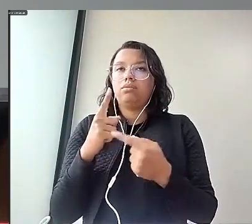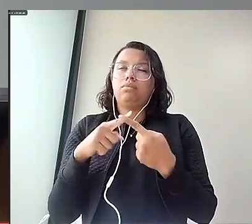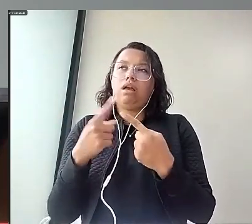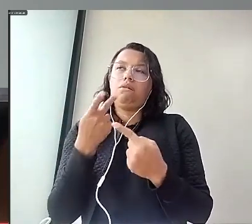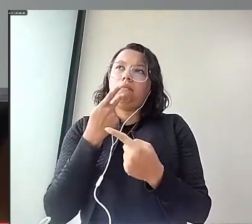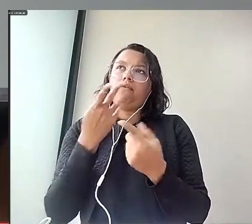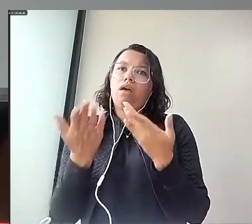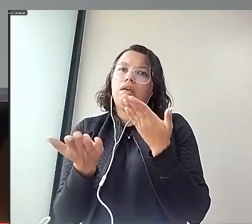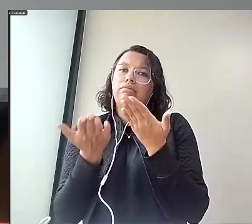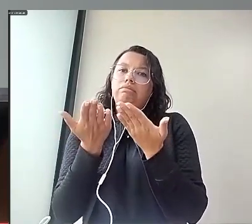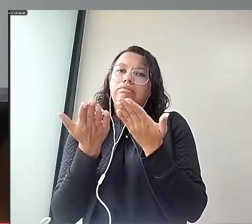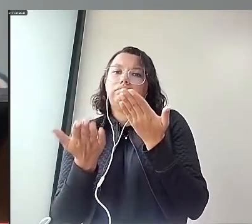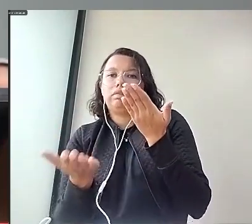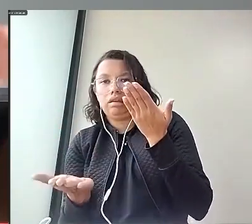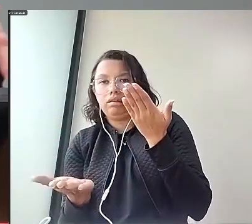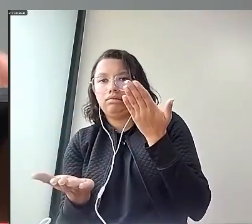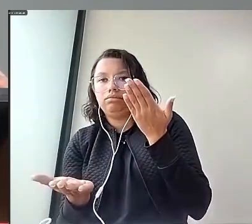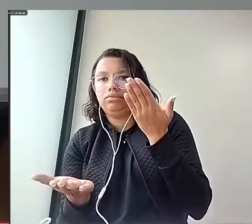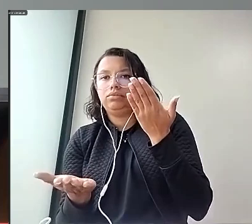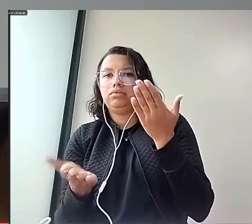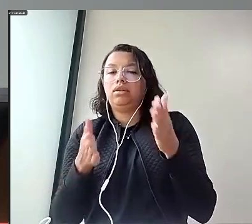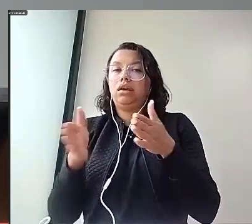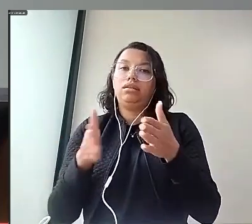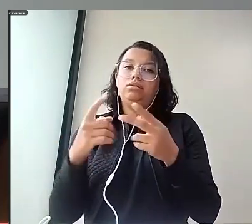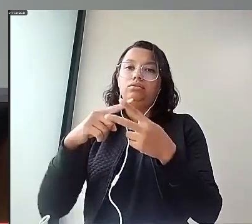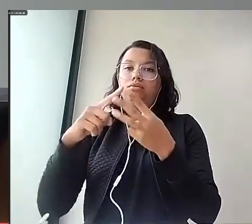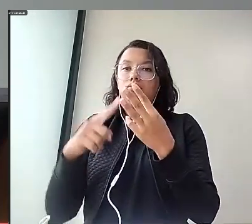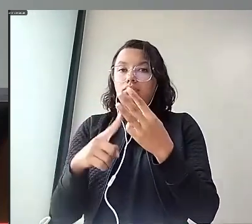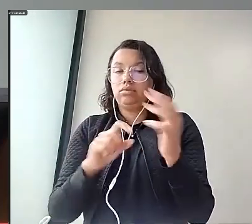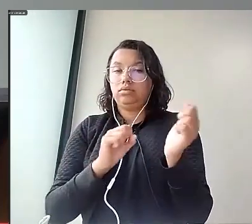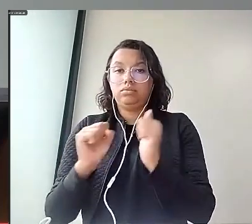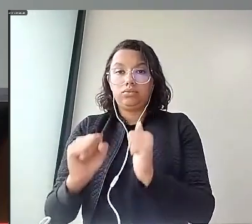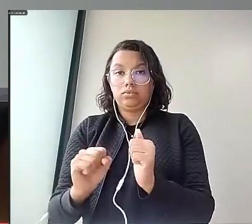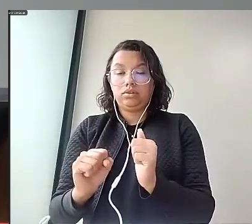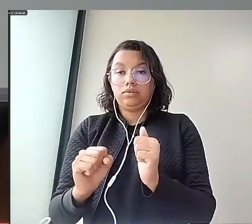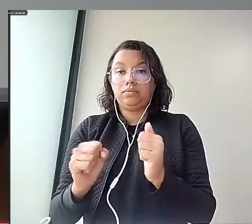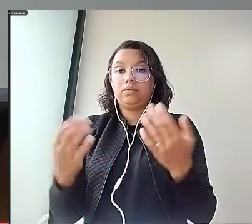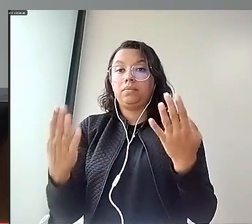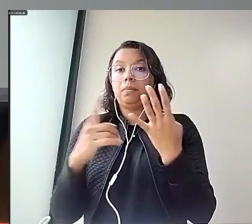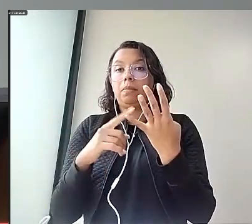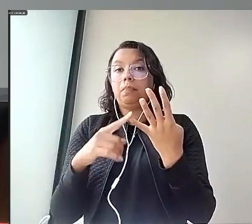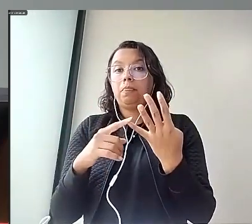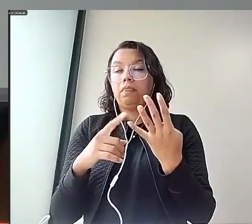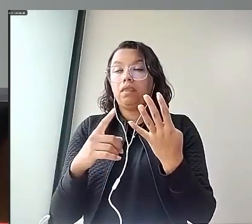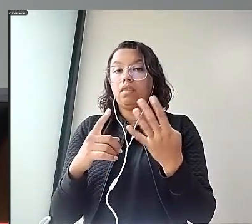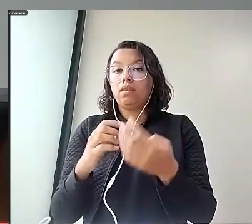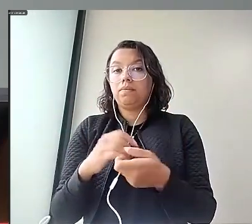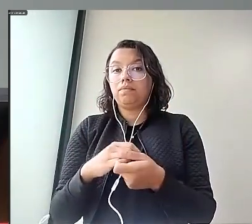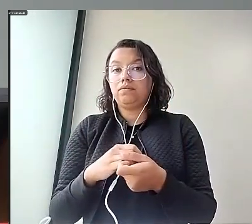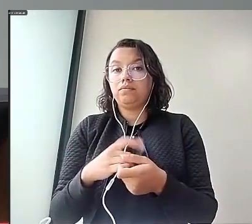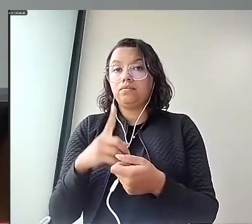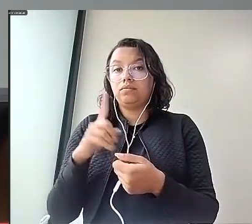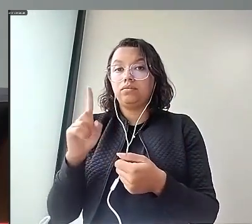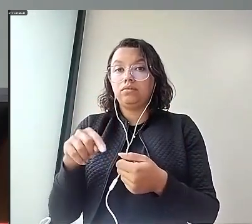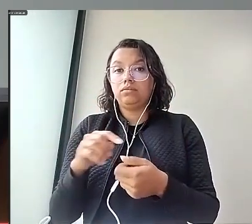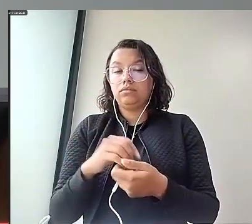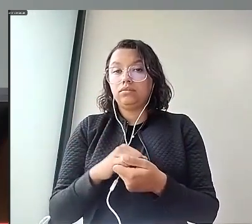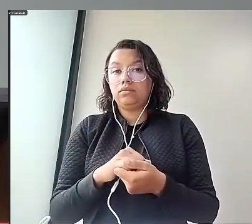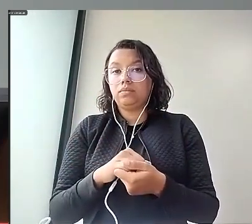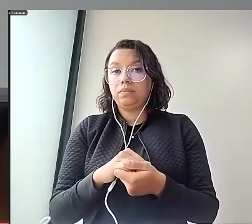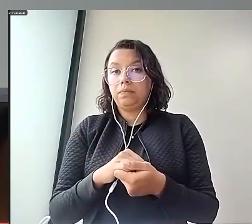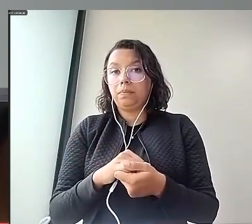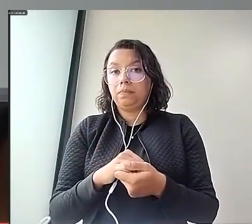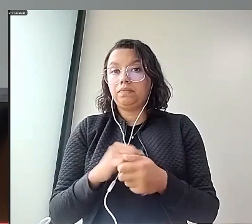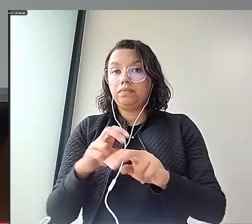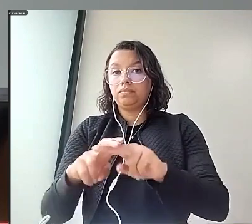entre poderes. Bajo la Tercera y la Cuarta República, el órgano dominante era el Parlamento, por causa de